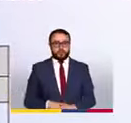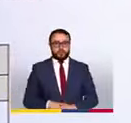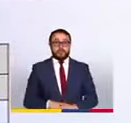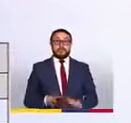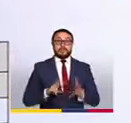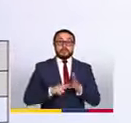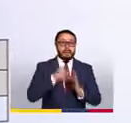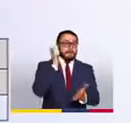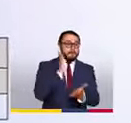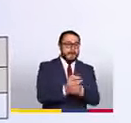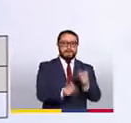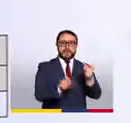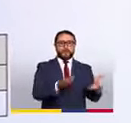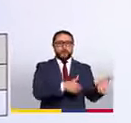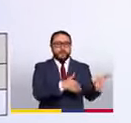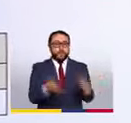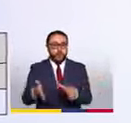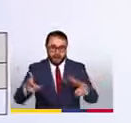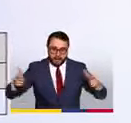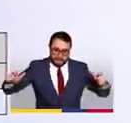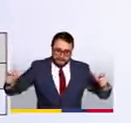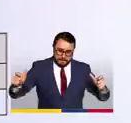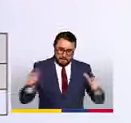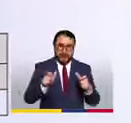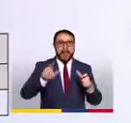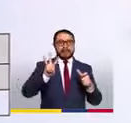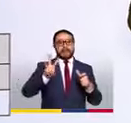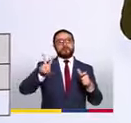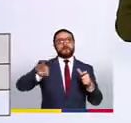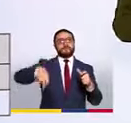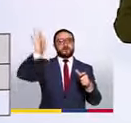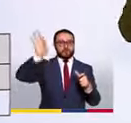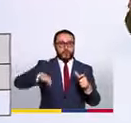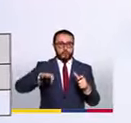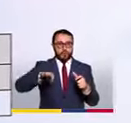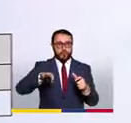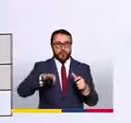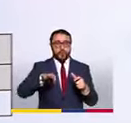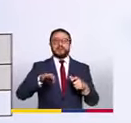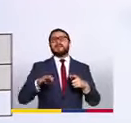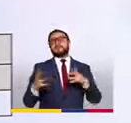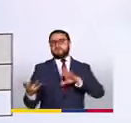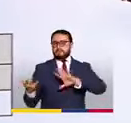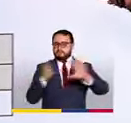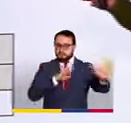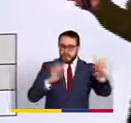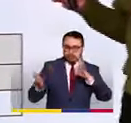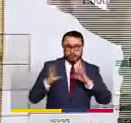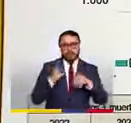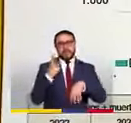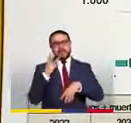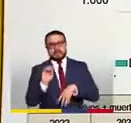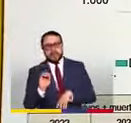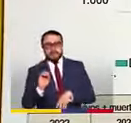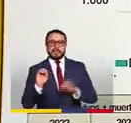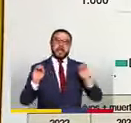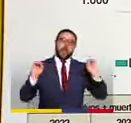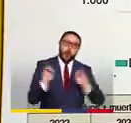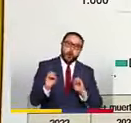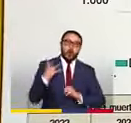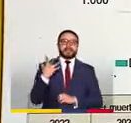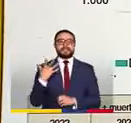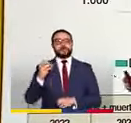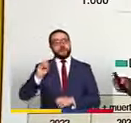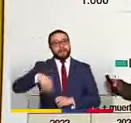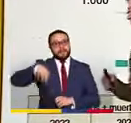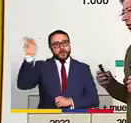de casos, prácticamente nos hemos movido en reducciones entre el 30 y el 50% de